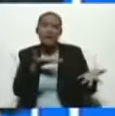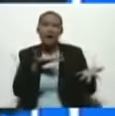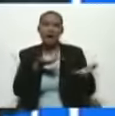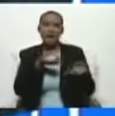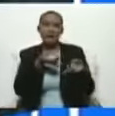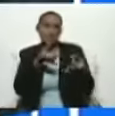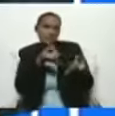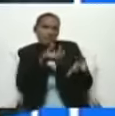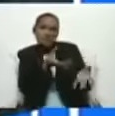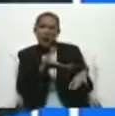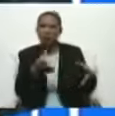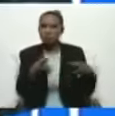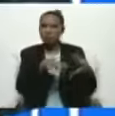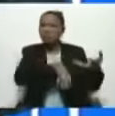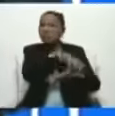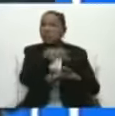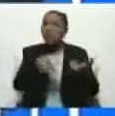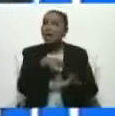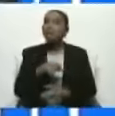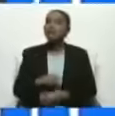intrínseca.